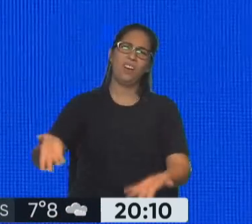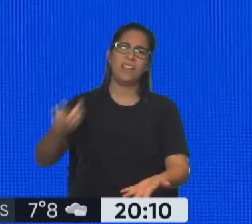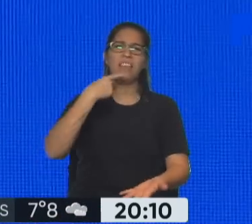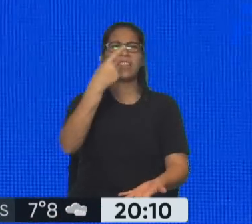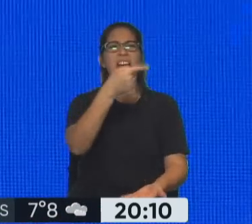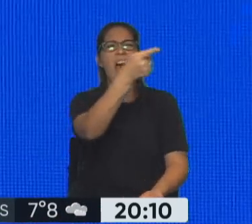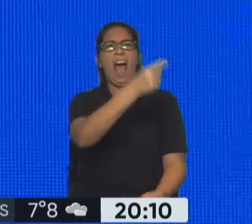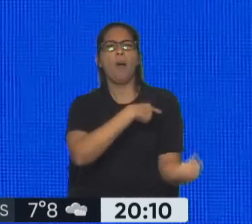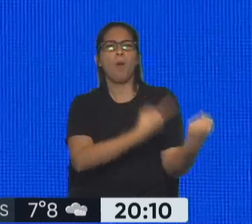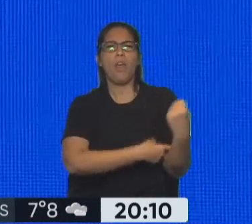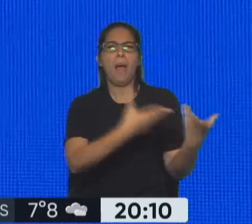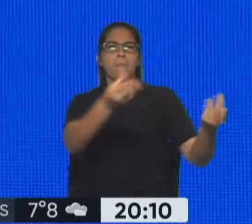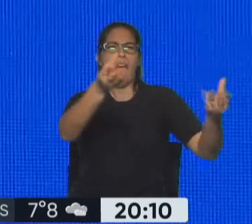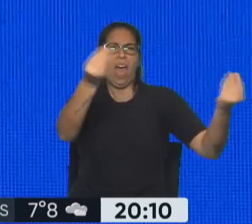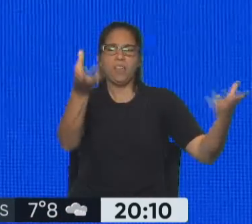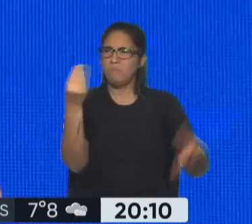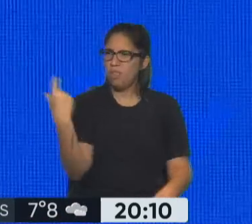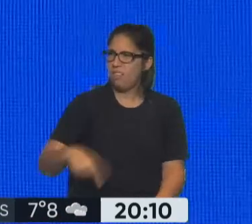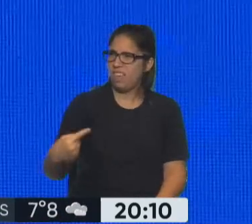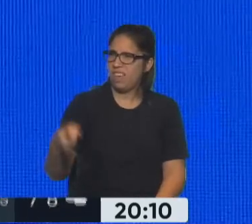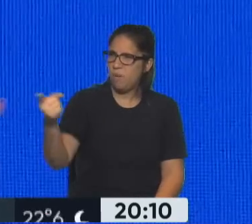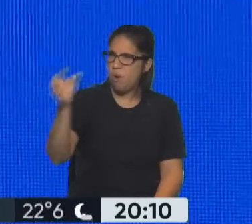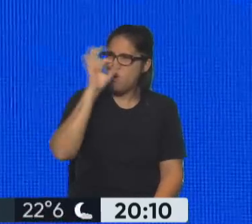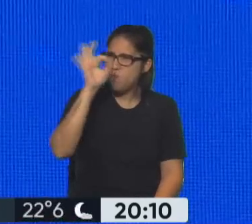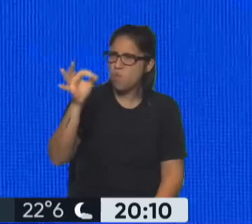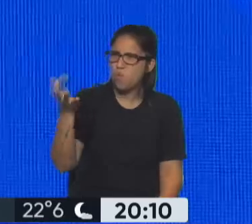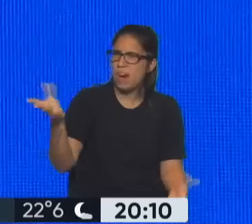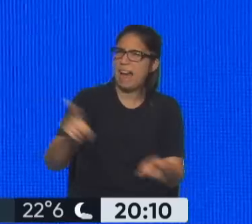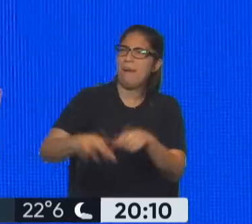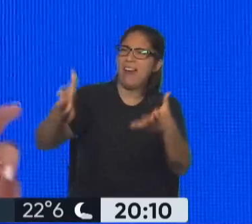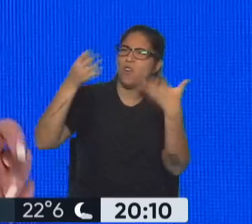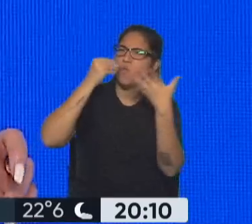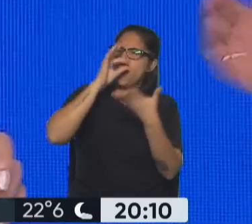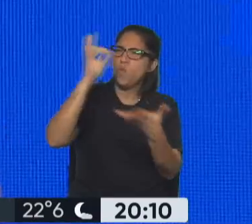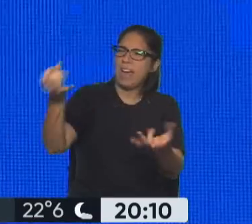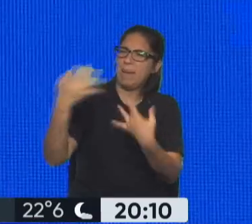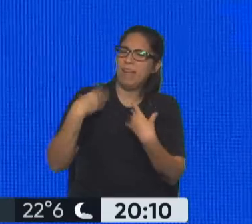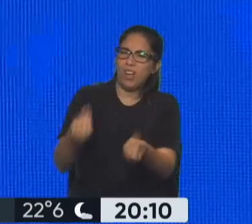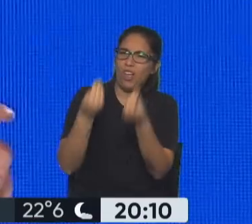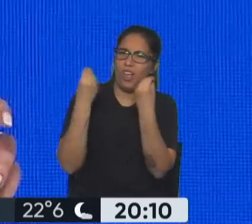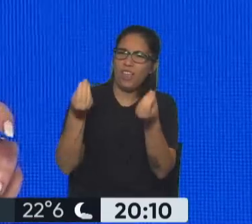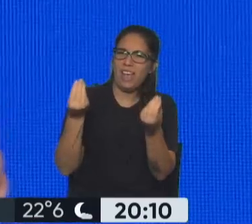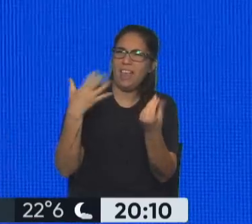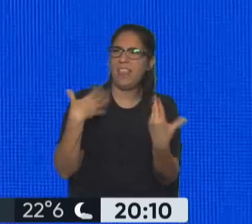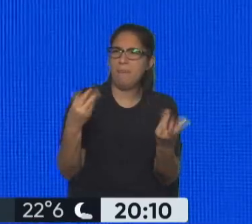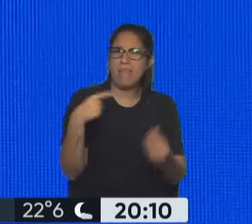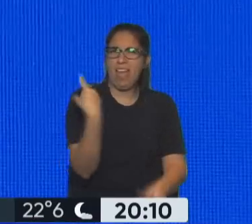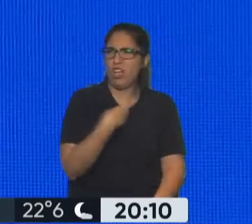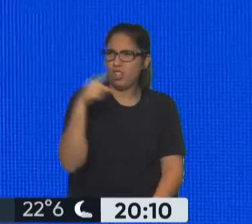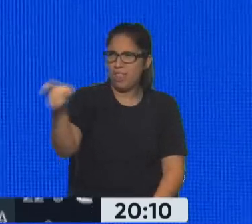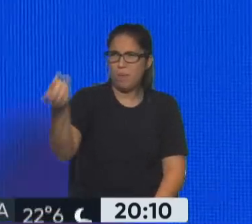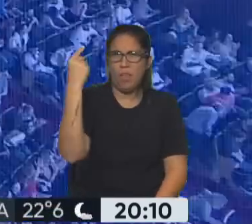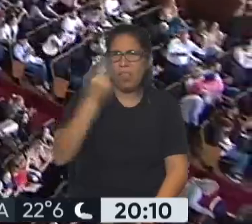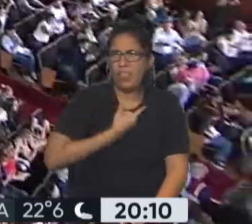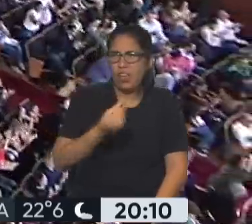tiene miedo. ¿De qué tiene miedo? Si nunca te pasó nada, hermano. ¿Qué me venís a joder con que te tenemos miedo? ¿De